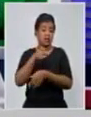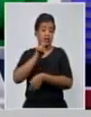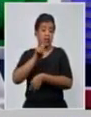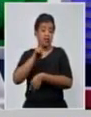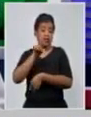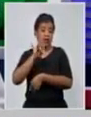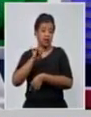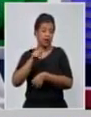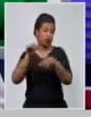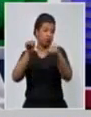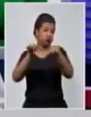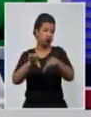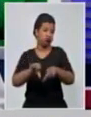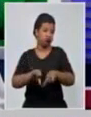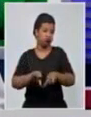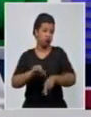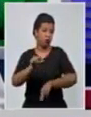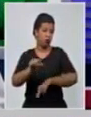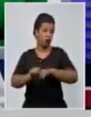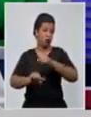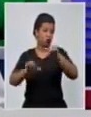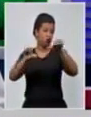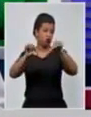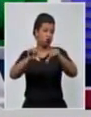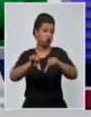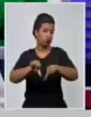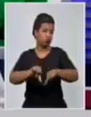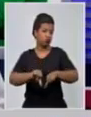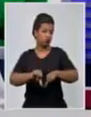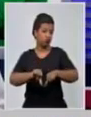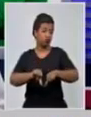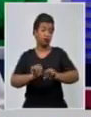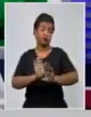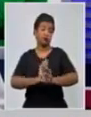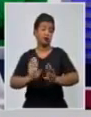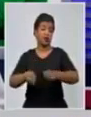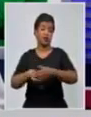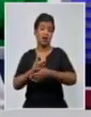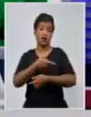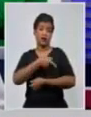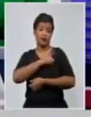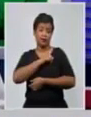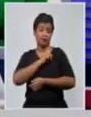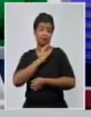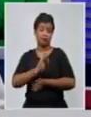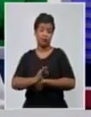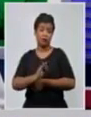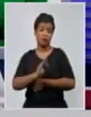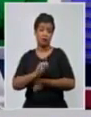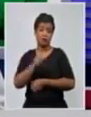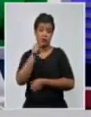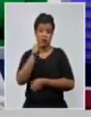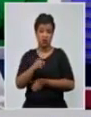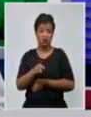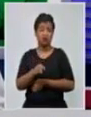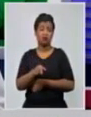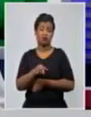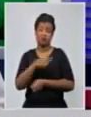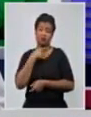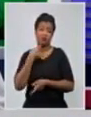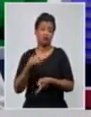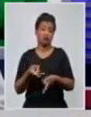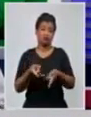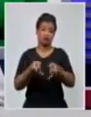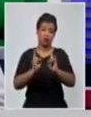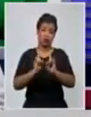empeoramiento clínico, gasométrico y radiológico, y ya en el día de ayer presenta una arritmia ventricular,